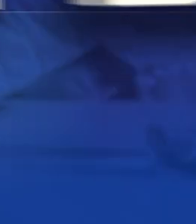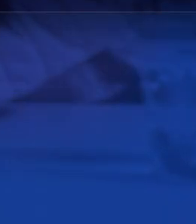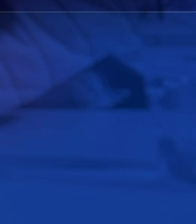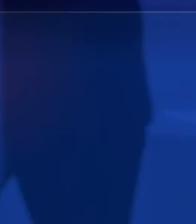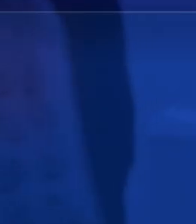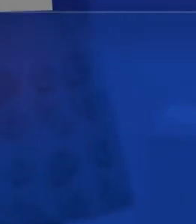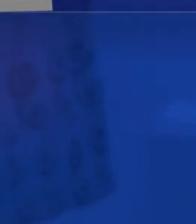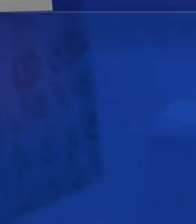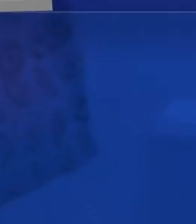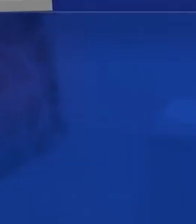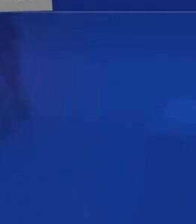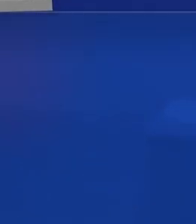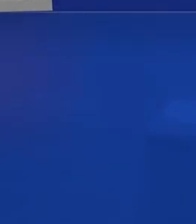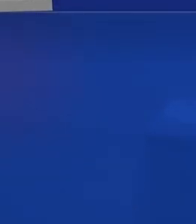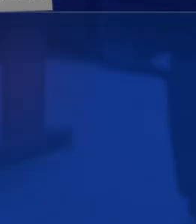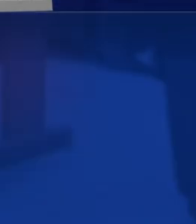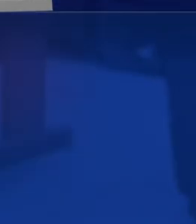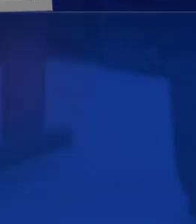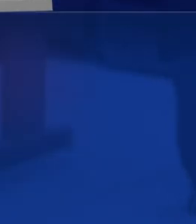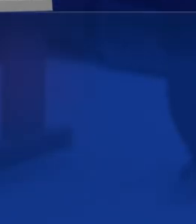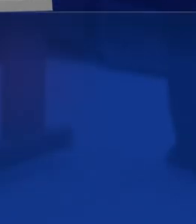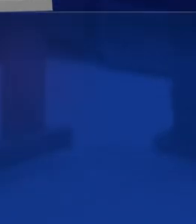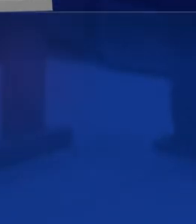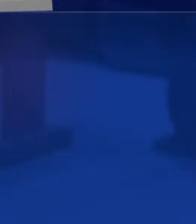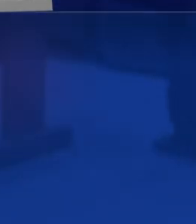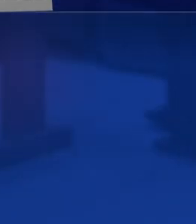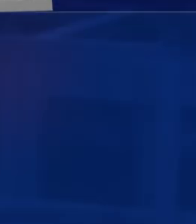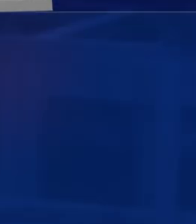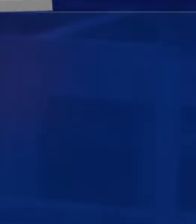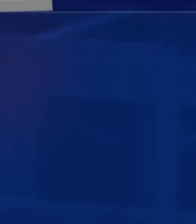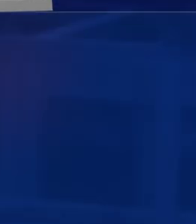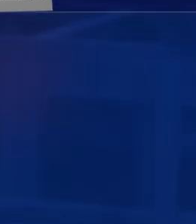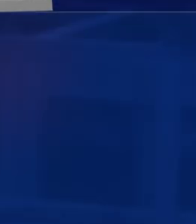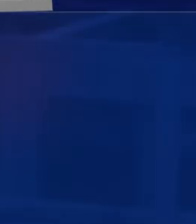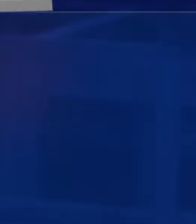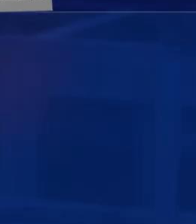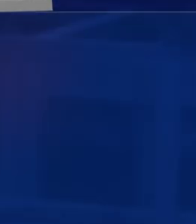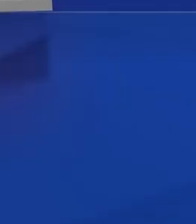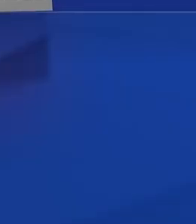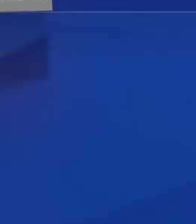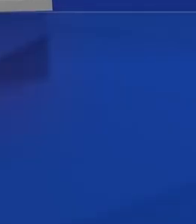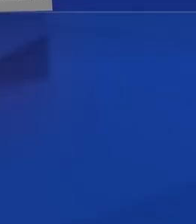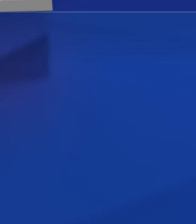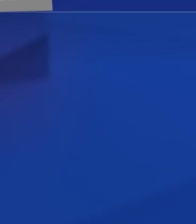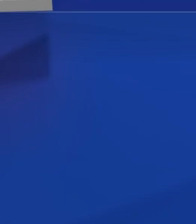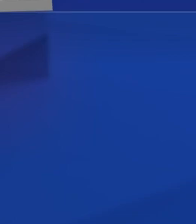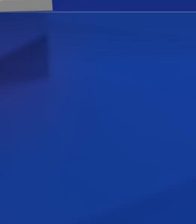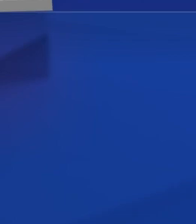elige bien elecciones regionales y municipales 2022